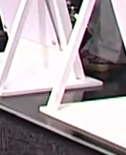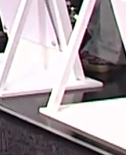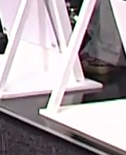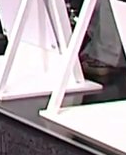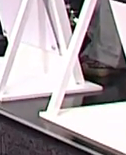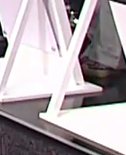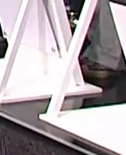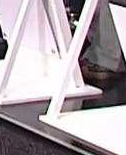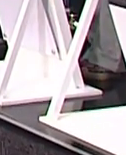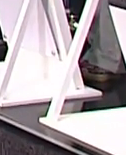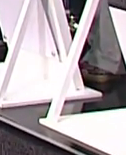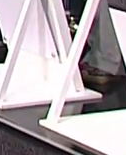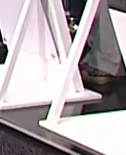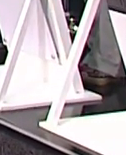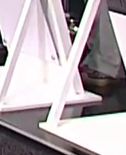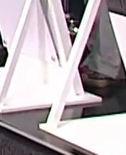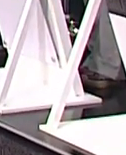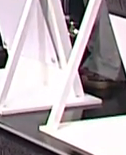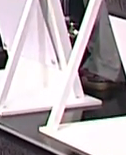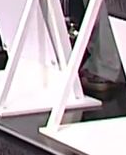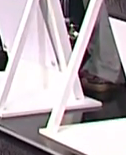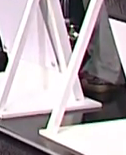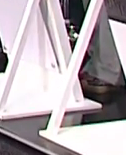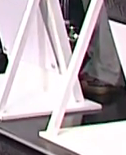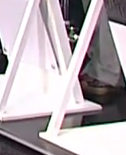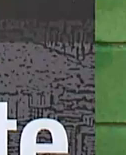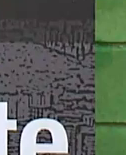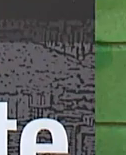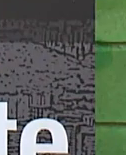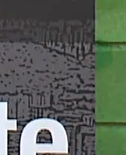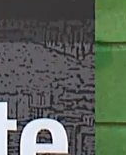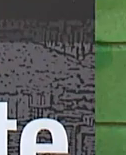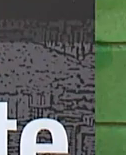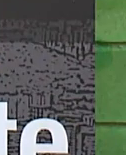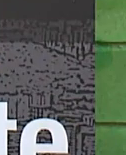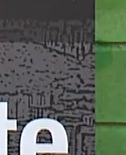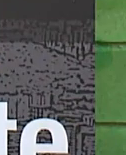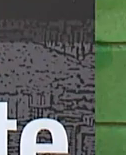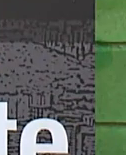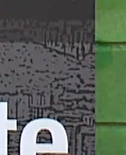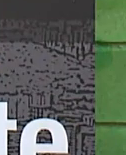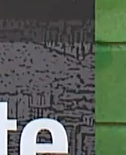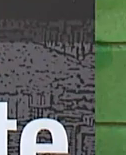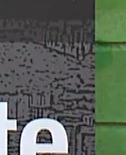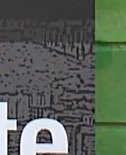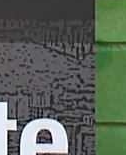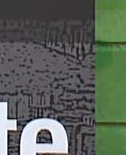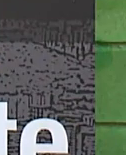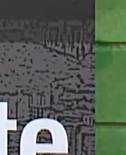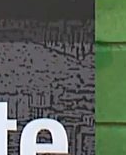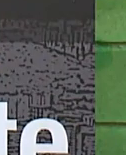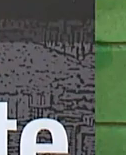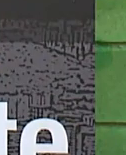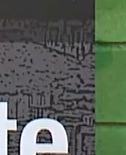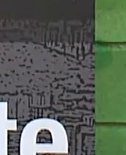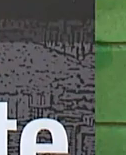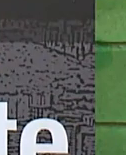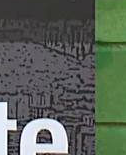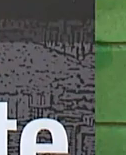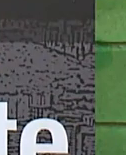el centro, por ejemplo, que ha sido señalado como un espacio para hacer vivienda y no ha podido arrancar? ¿Qué hay que